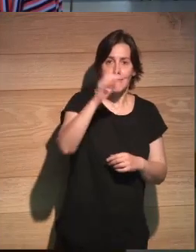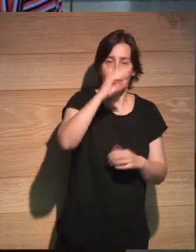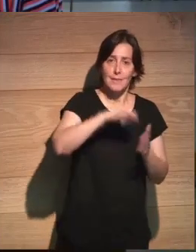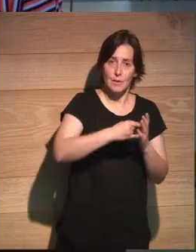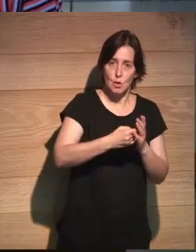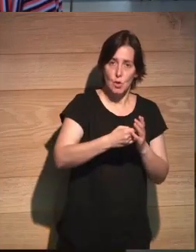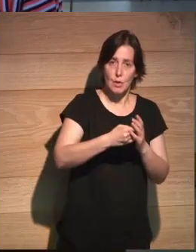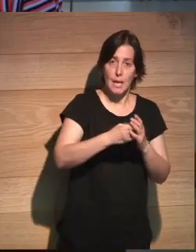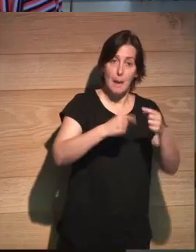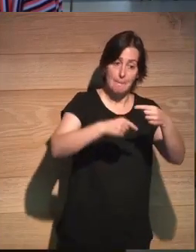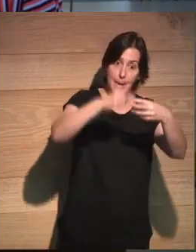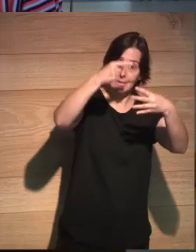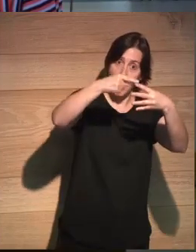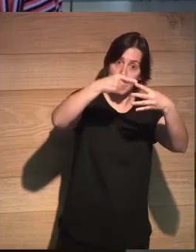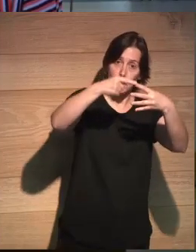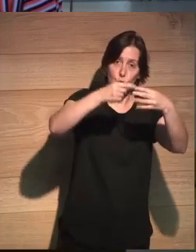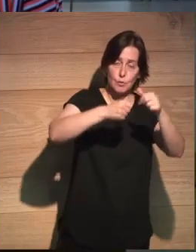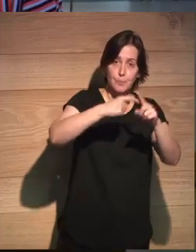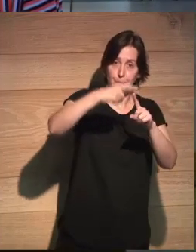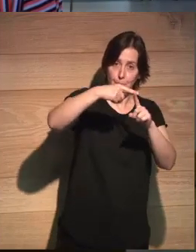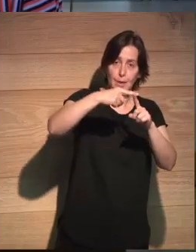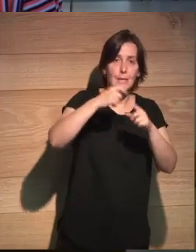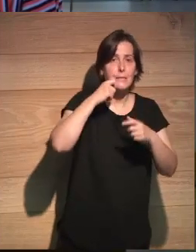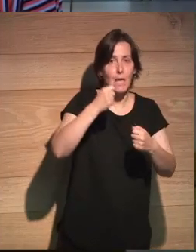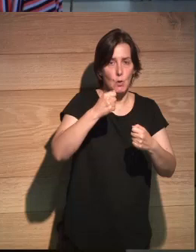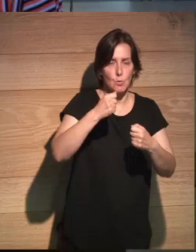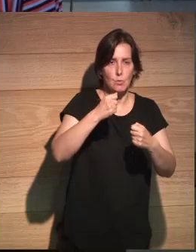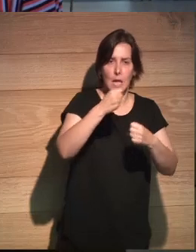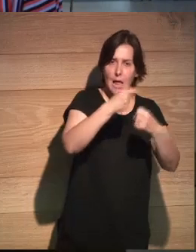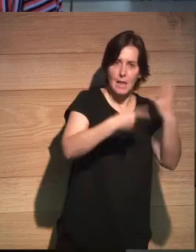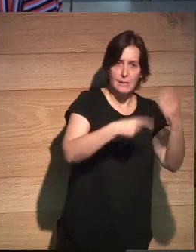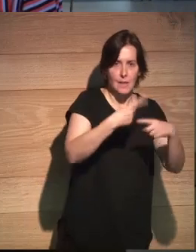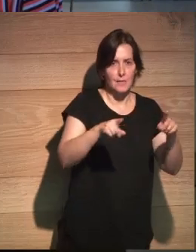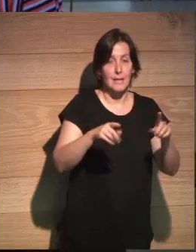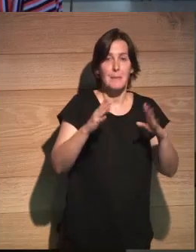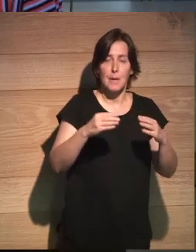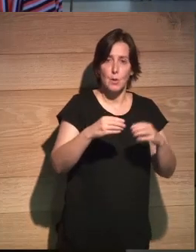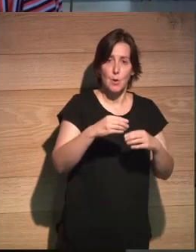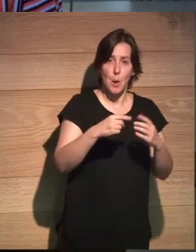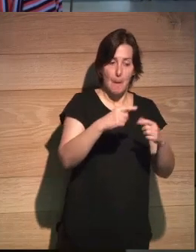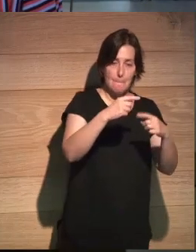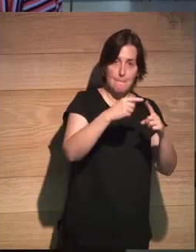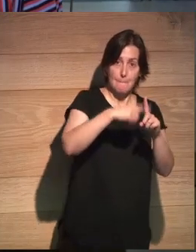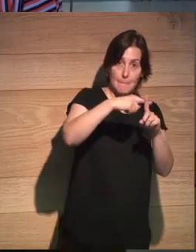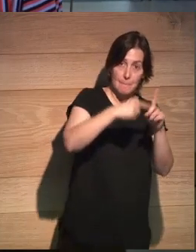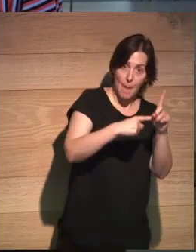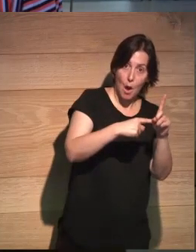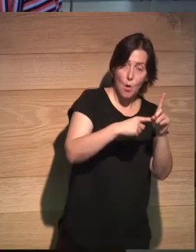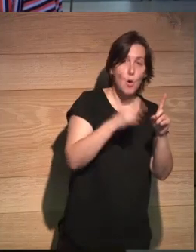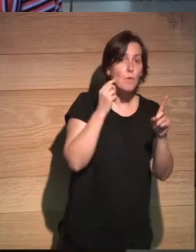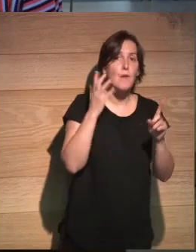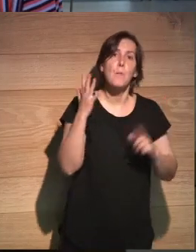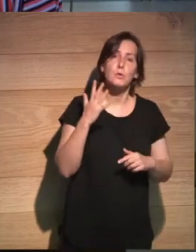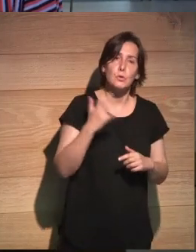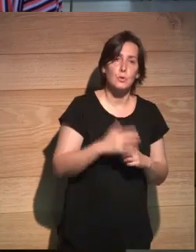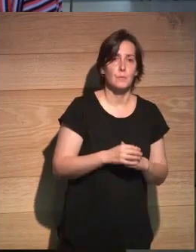el más alto era el de salud, y luego era otra lista diferente, pero me llamó la atención que uno de los más bajos que ponía todo el mundo era el de famosos,